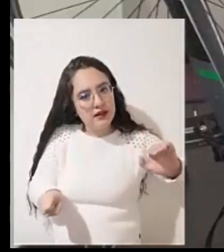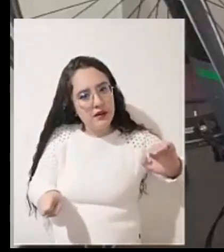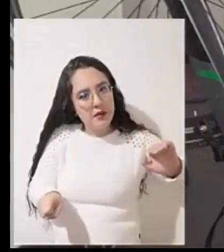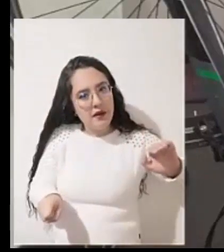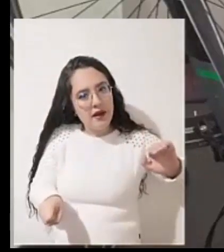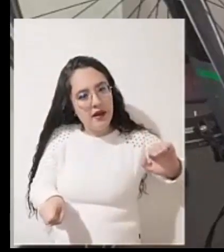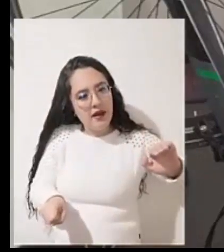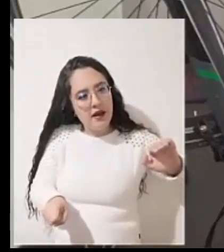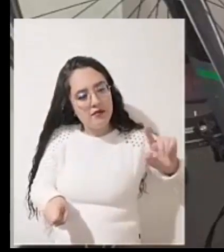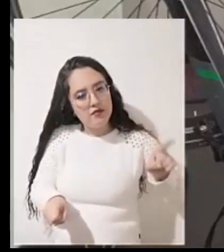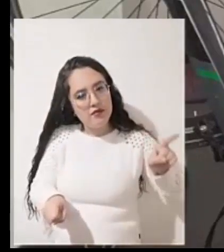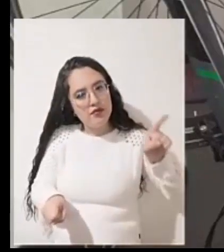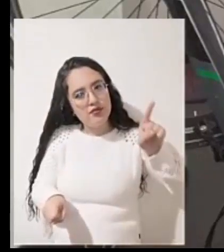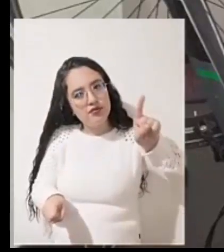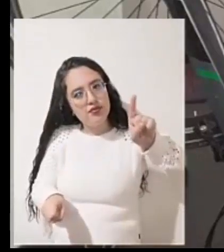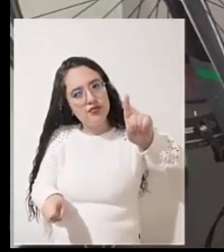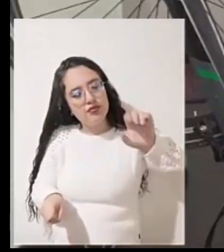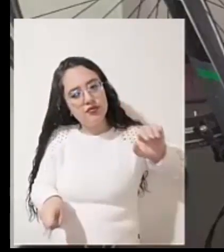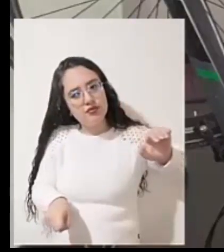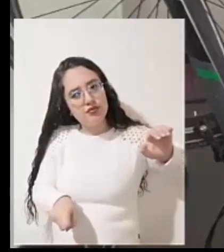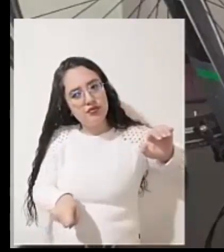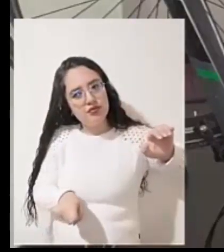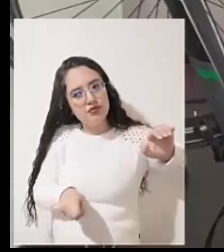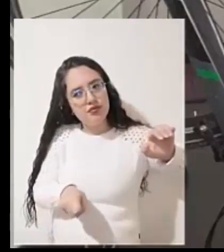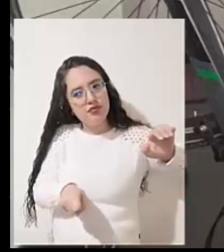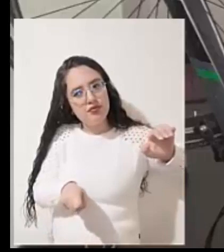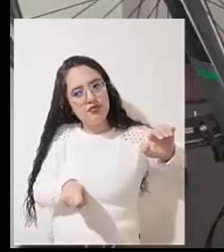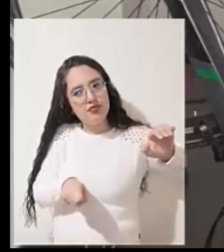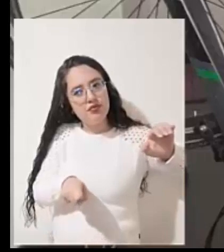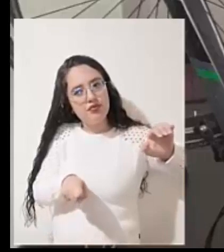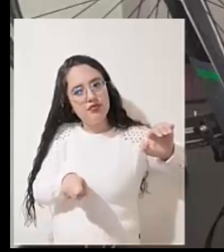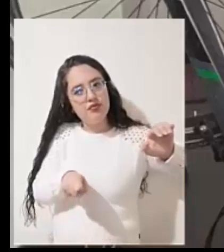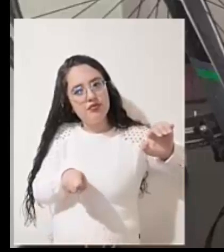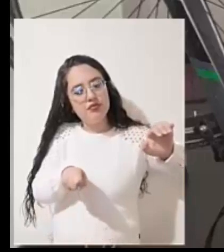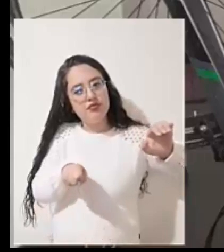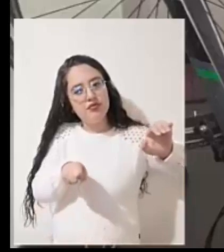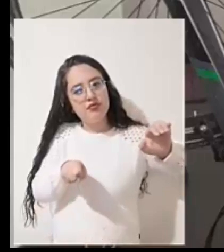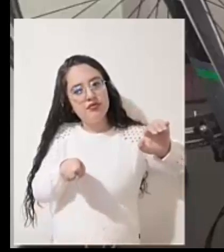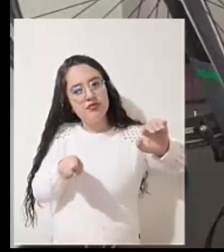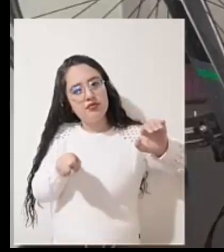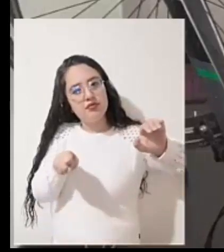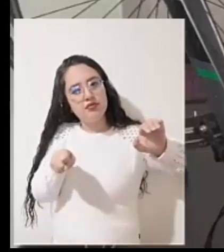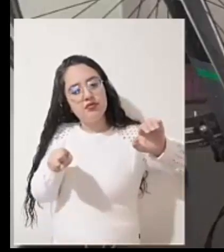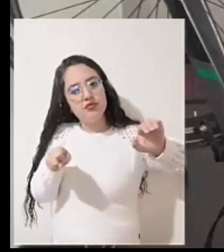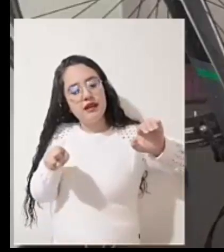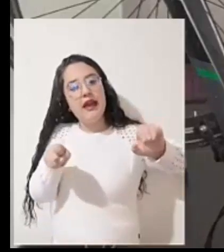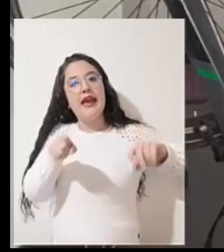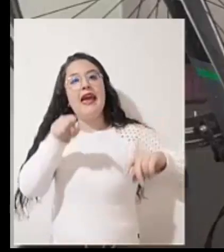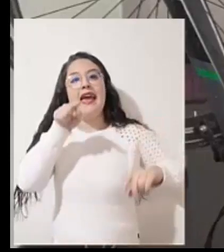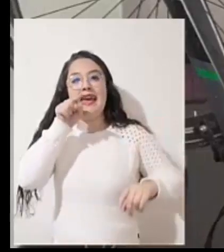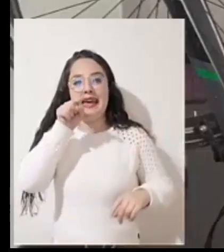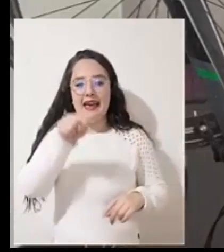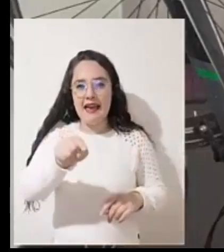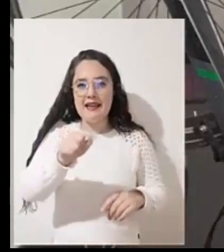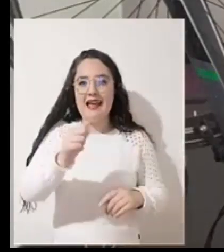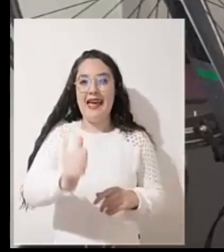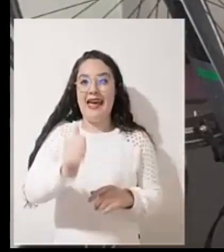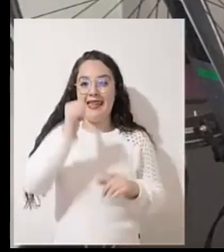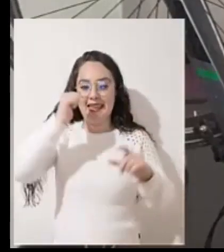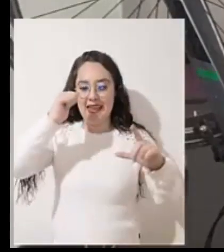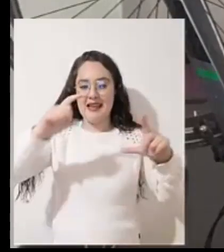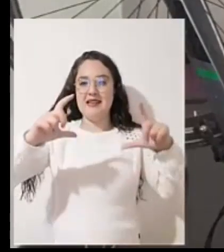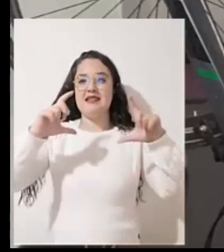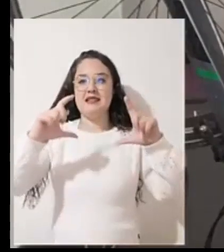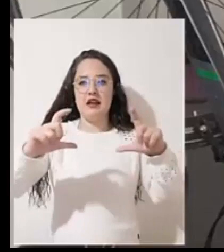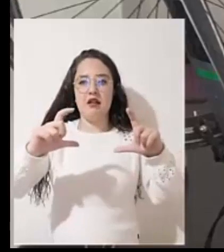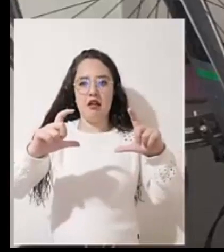sea el movimiento del piñón de adelante el que siga el piñón de atrás